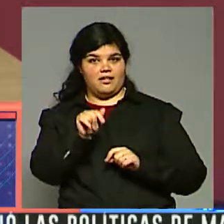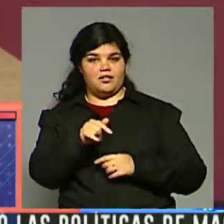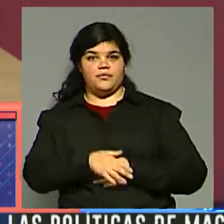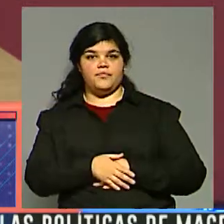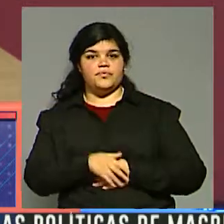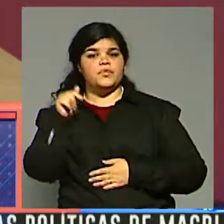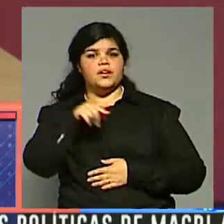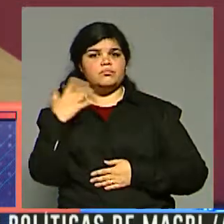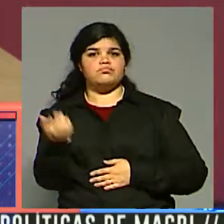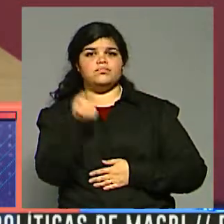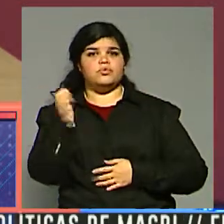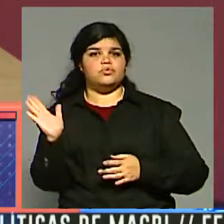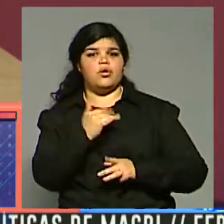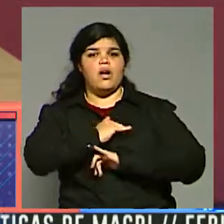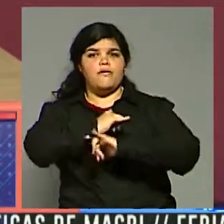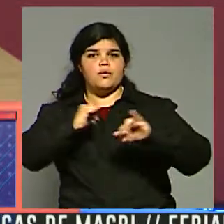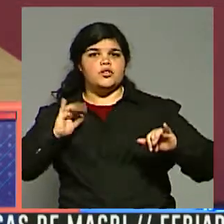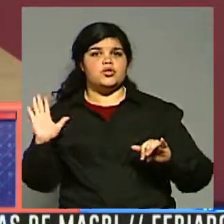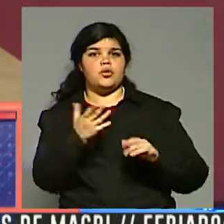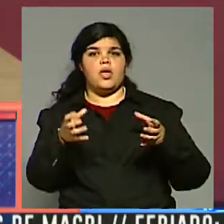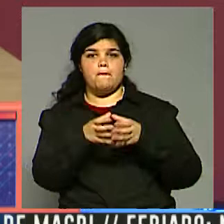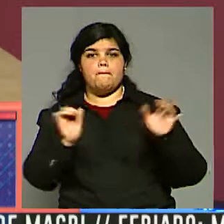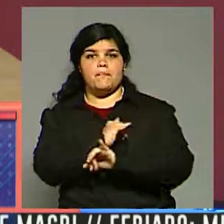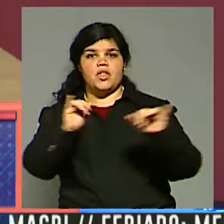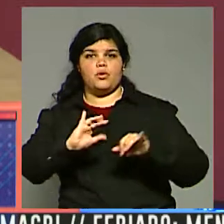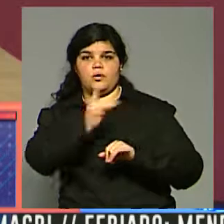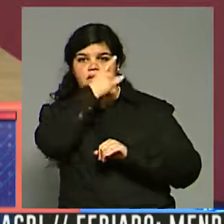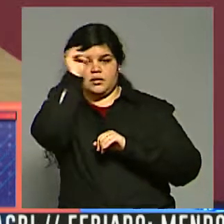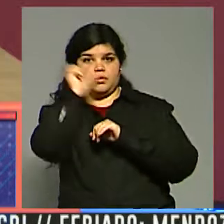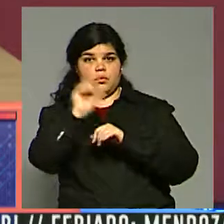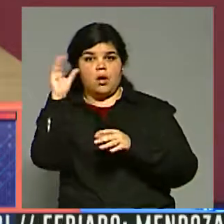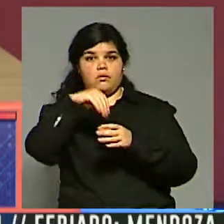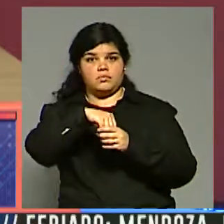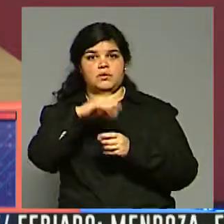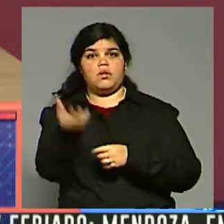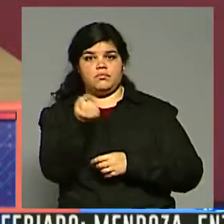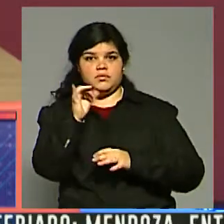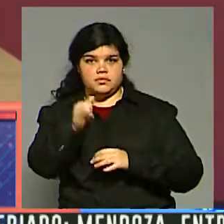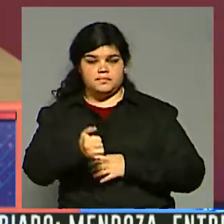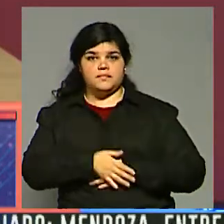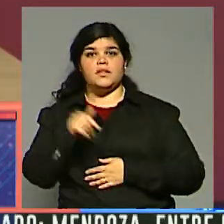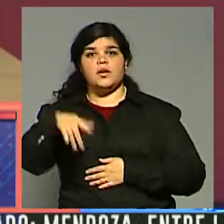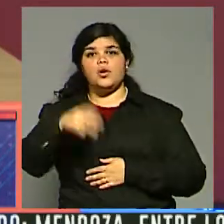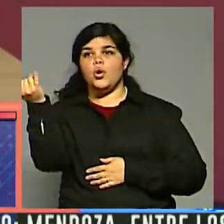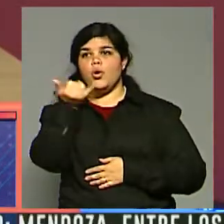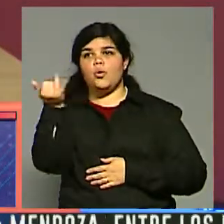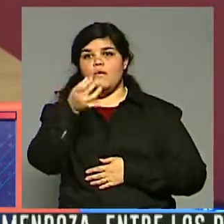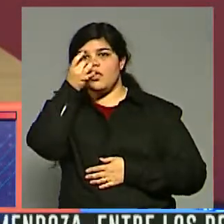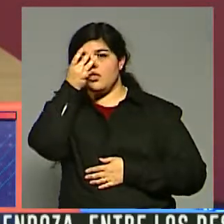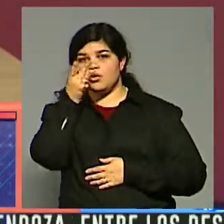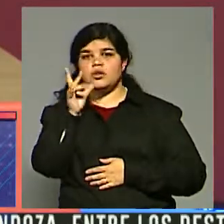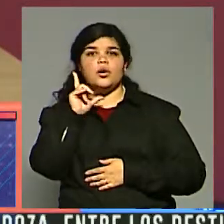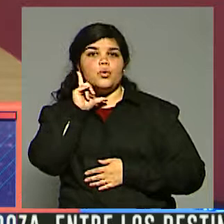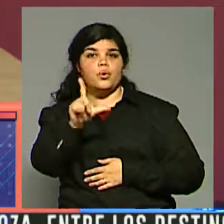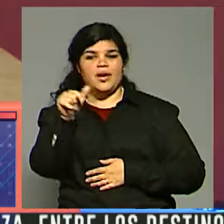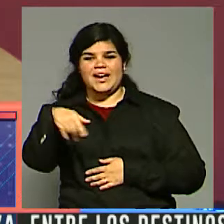www.unidiversidad.com.ar para encontrar todos los contenidos del sistema de medios de la Universidad Nacional de Cuyo. Hoy es jueves 12 de julio, ya se está acabando